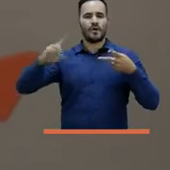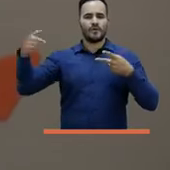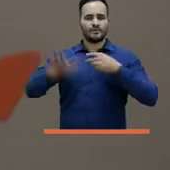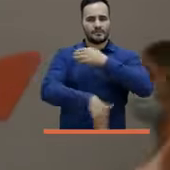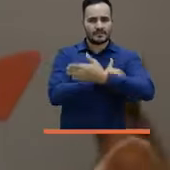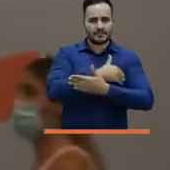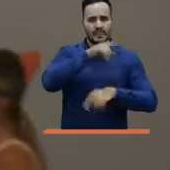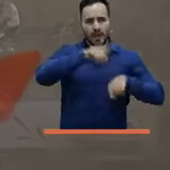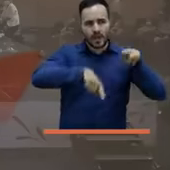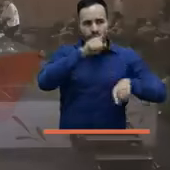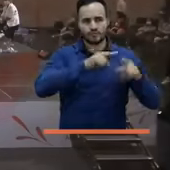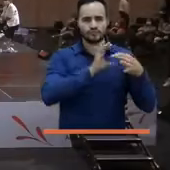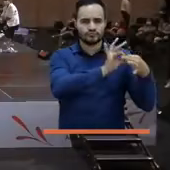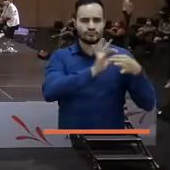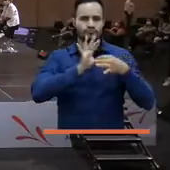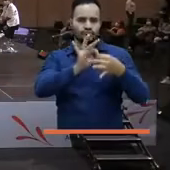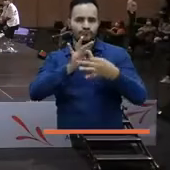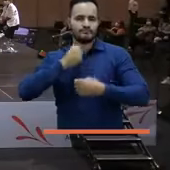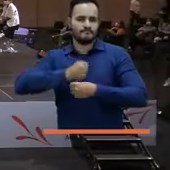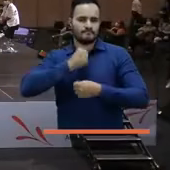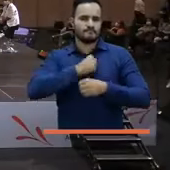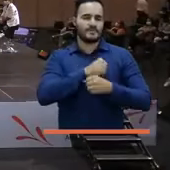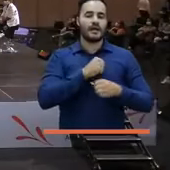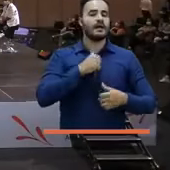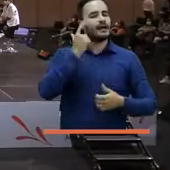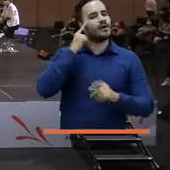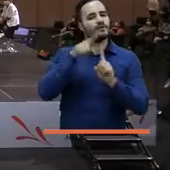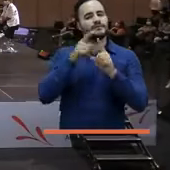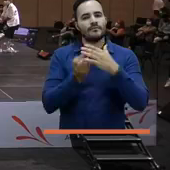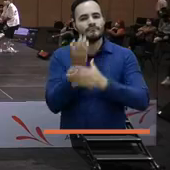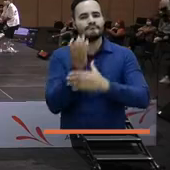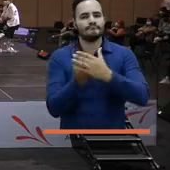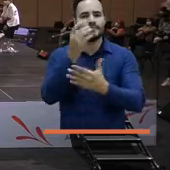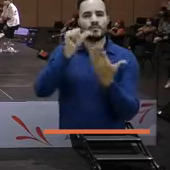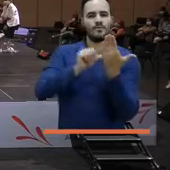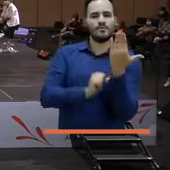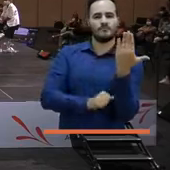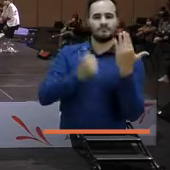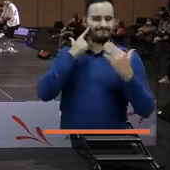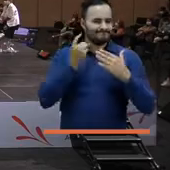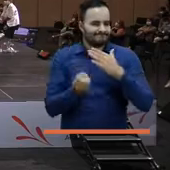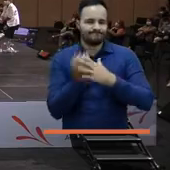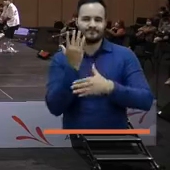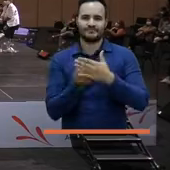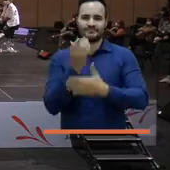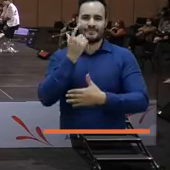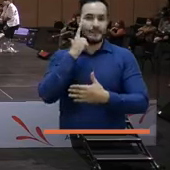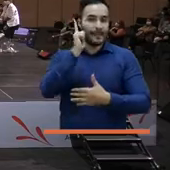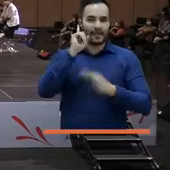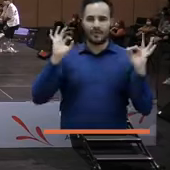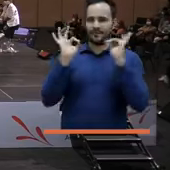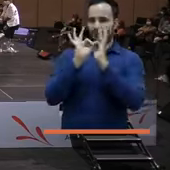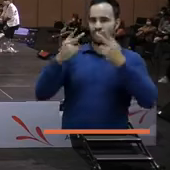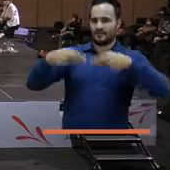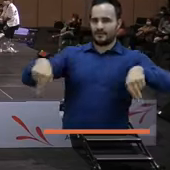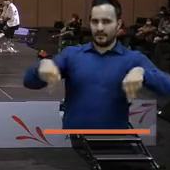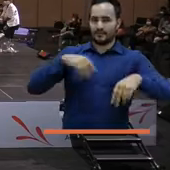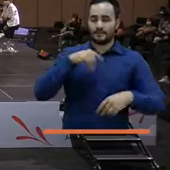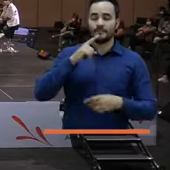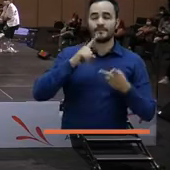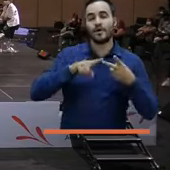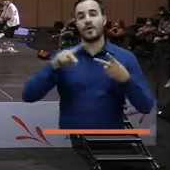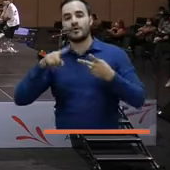ministerios acompañando justamente en la creación de programas en clave de género y en lo territorial